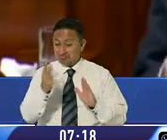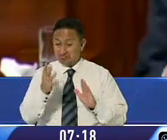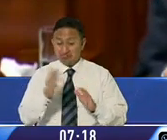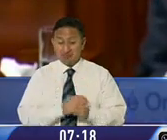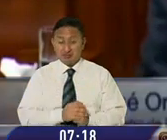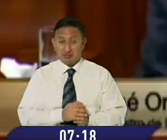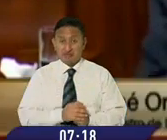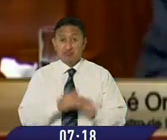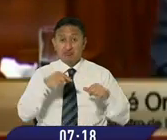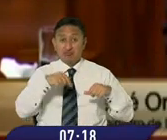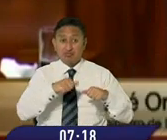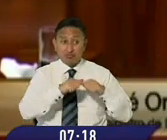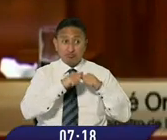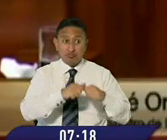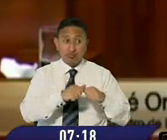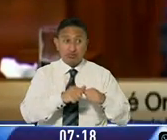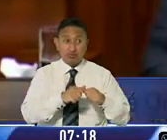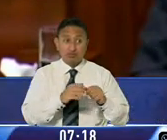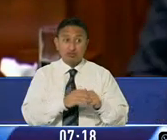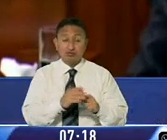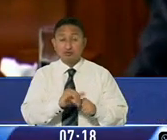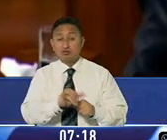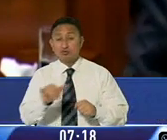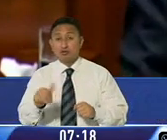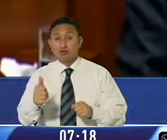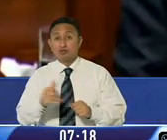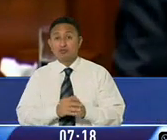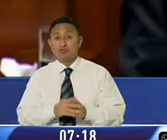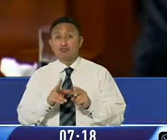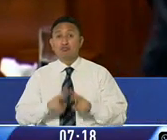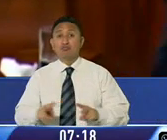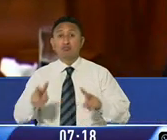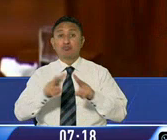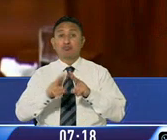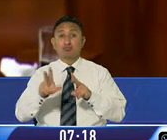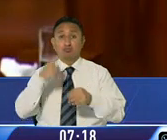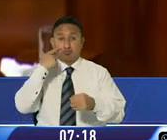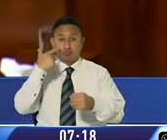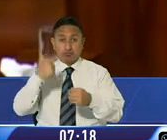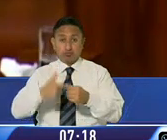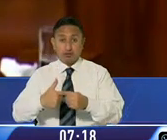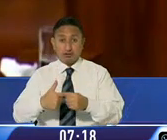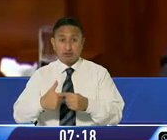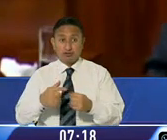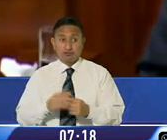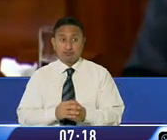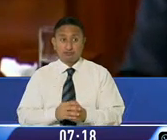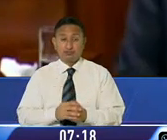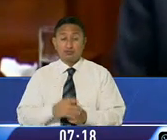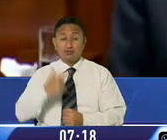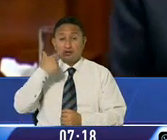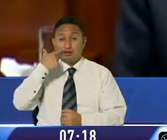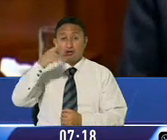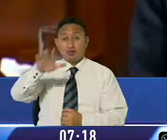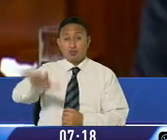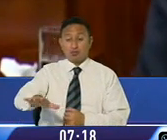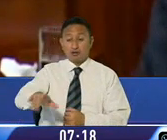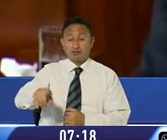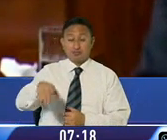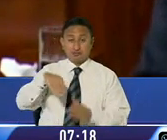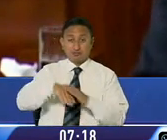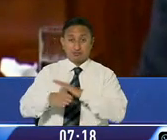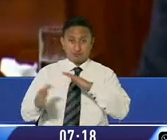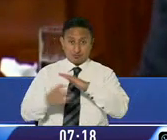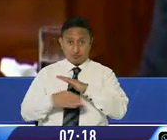Están congelados como están congelados los precios del gas licuado de petróleo doméstico que utilizamos en